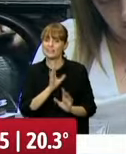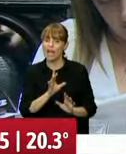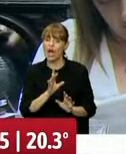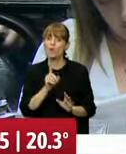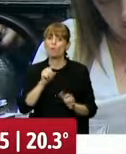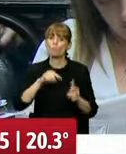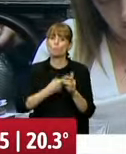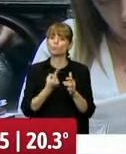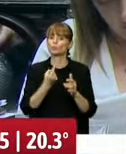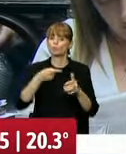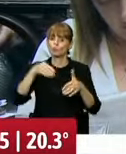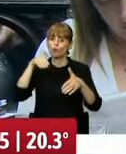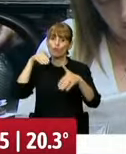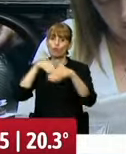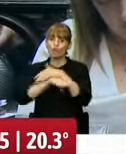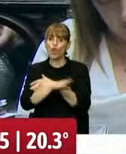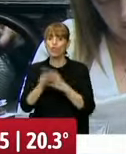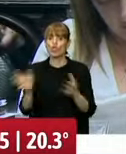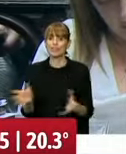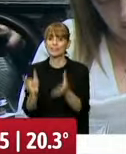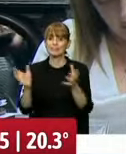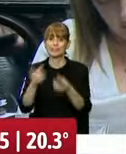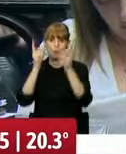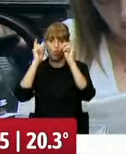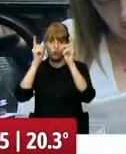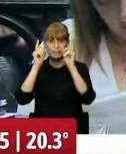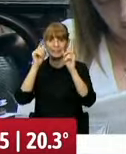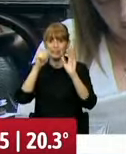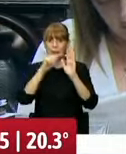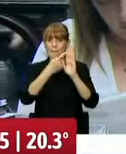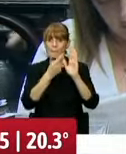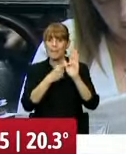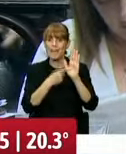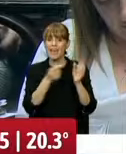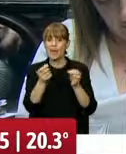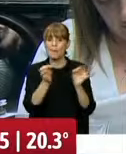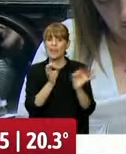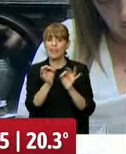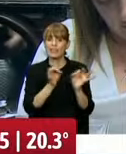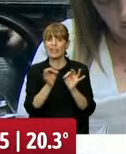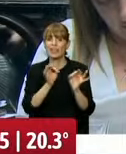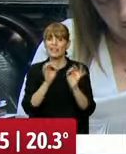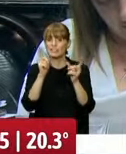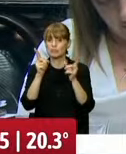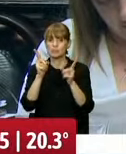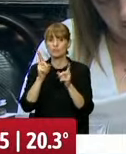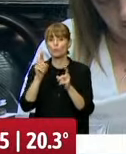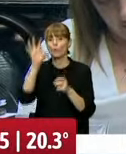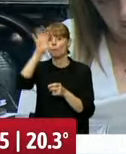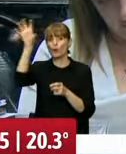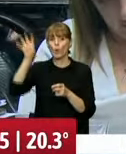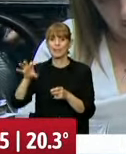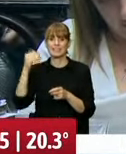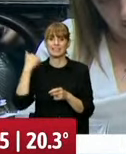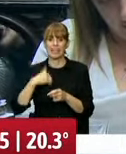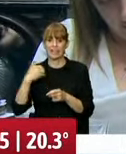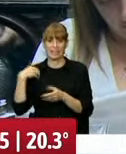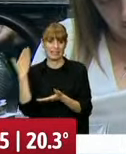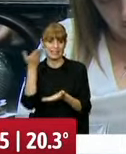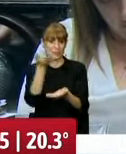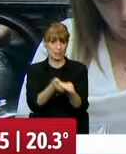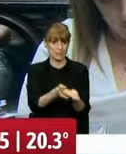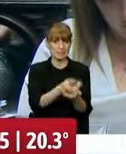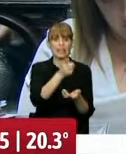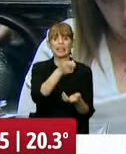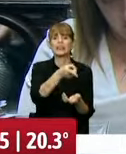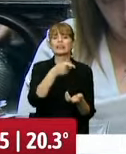acá la diferencia es claramente que en la votación en particular también se lograron la aprobación de todos los capítulos.